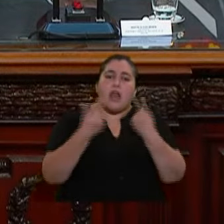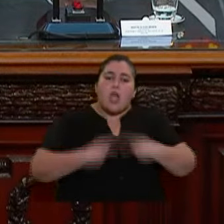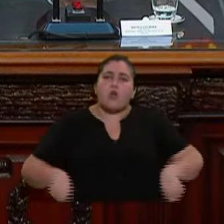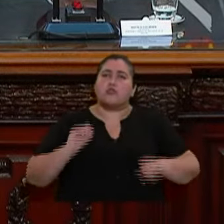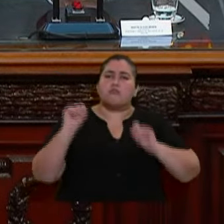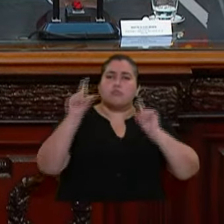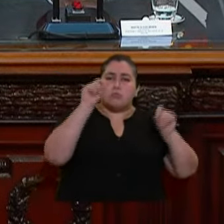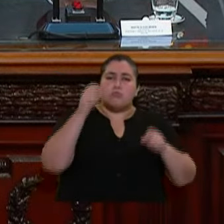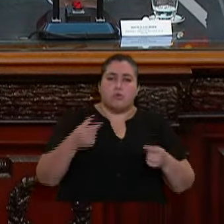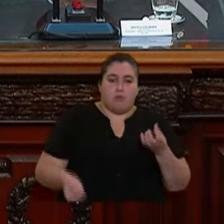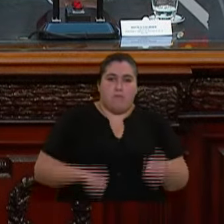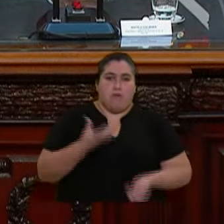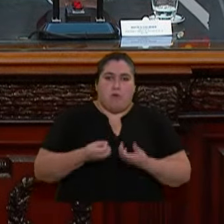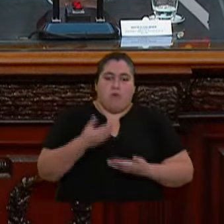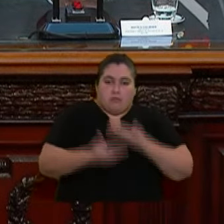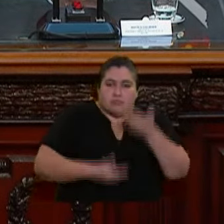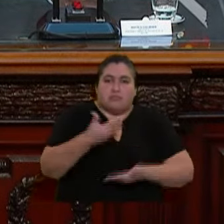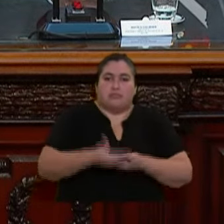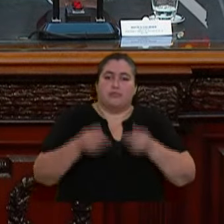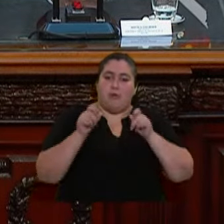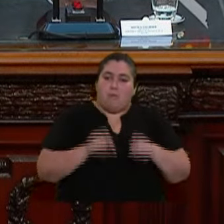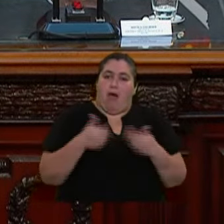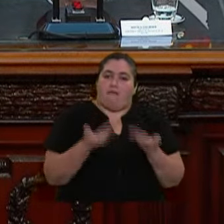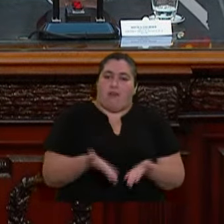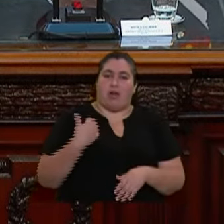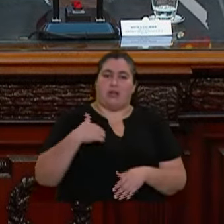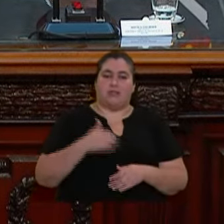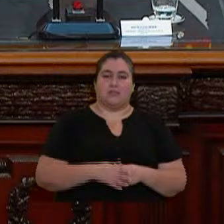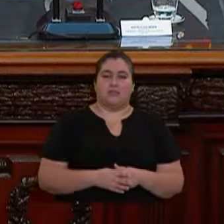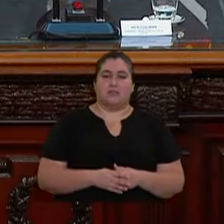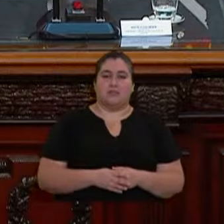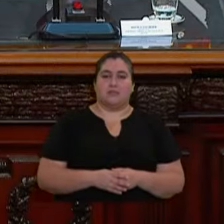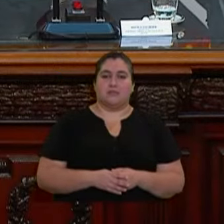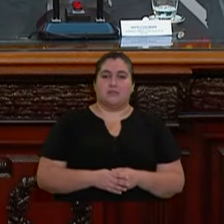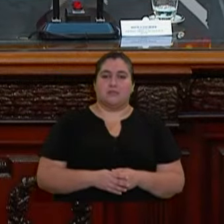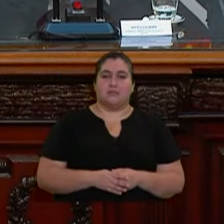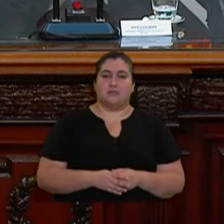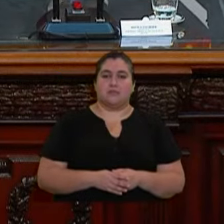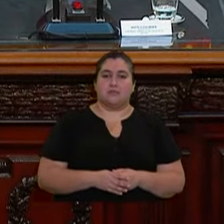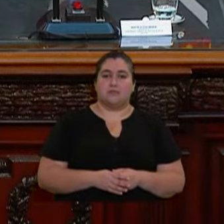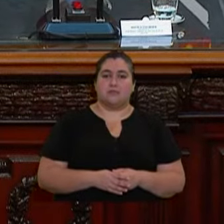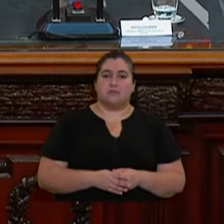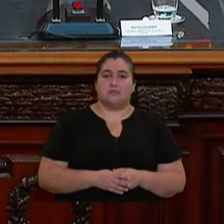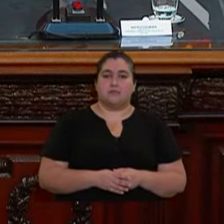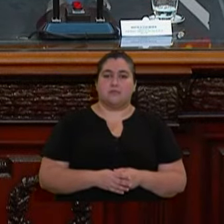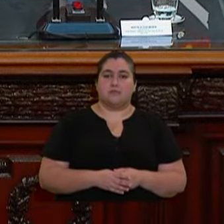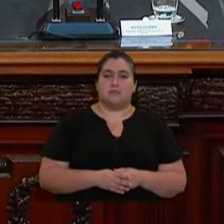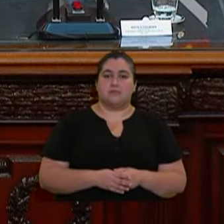naturales del país.